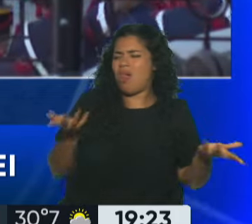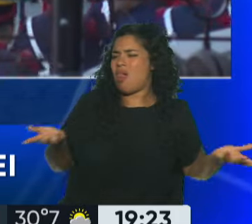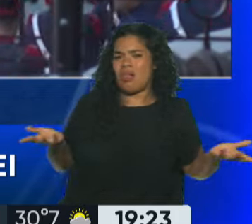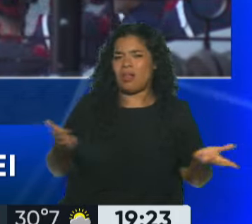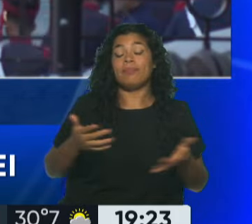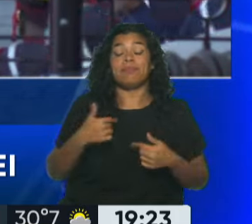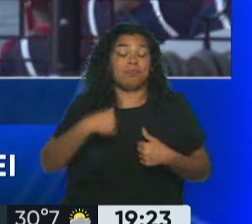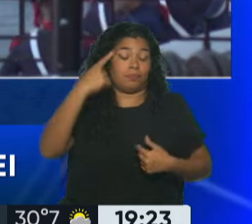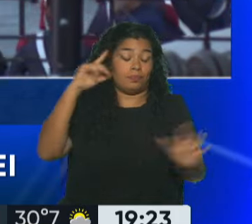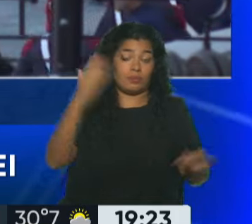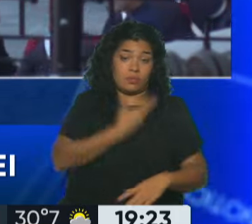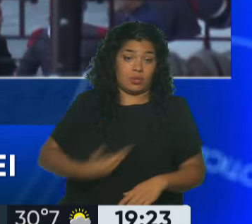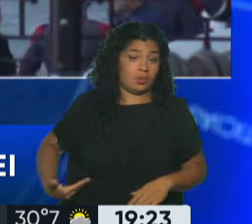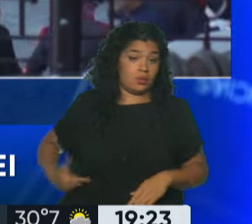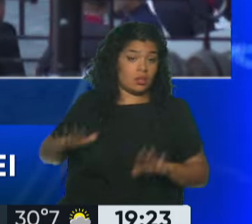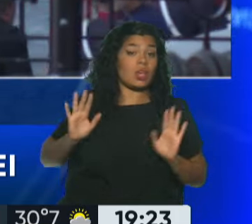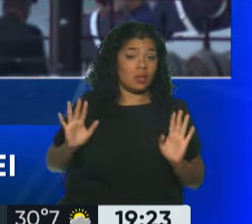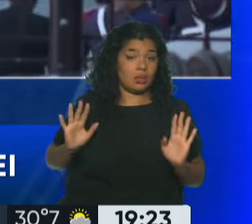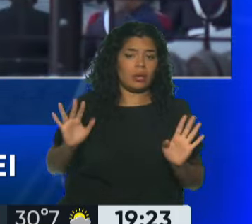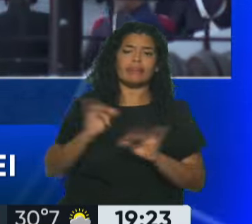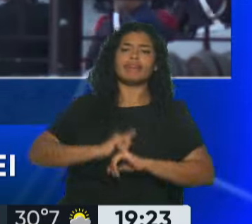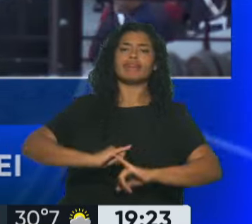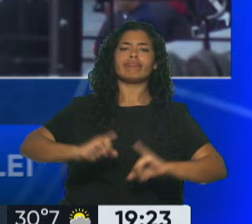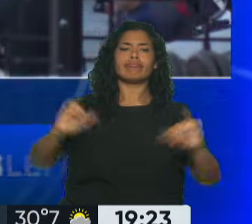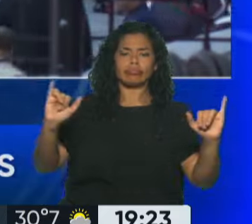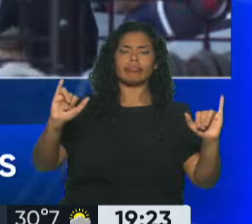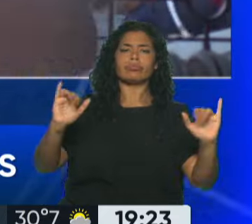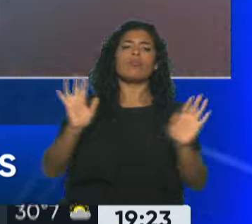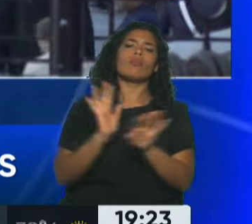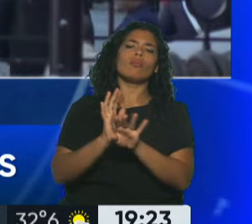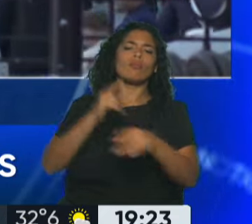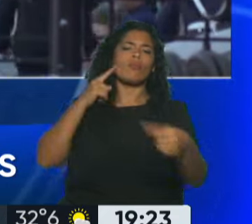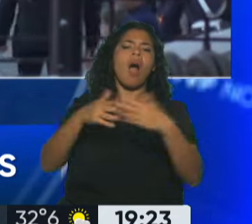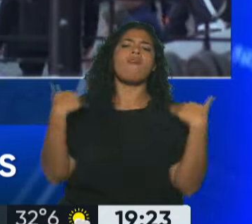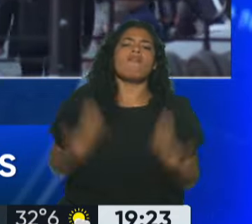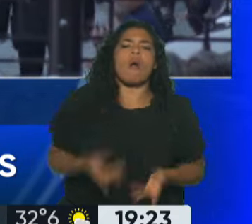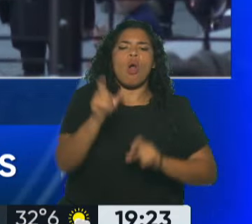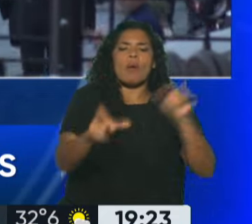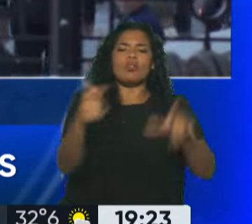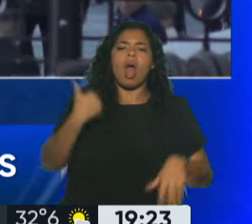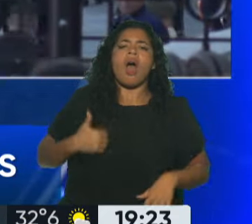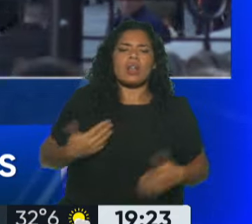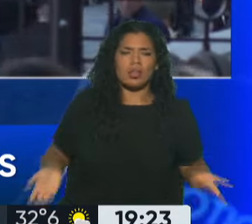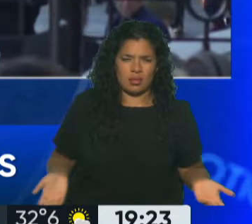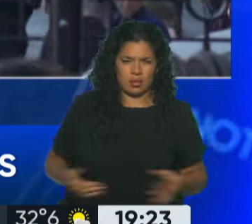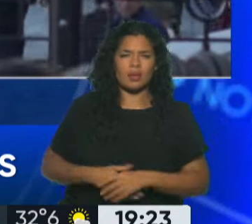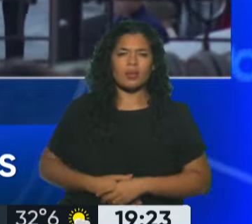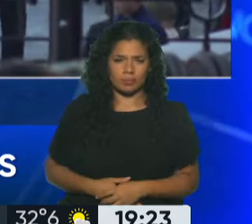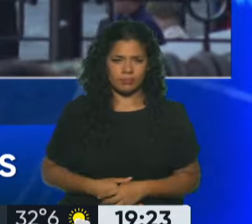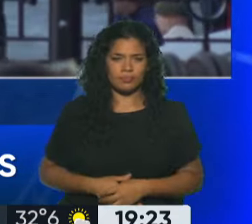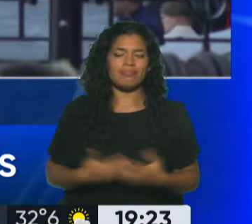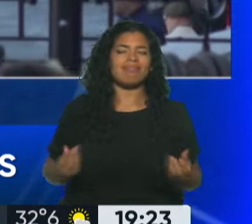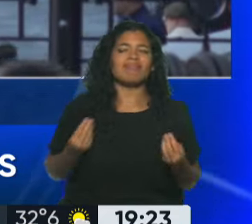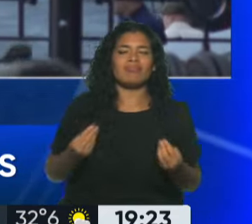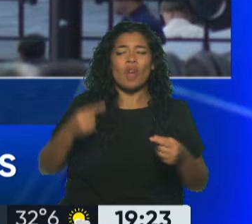el presidente va por la paz de los argentinos, por un país normal, digo, y que la forma no nos cambie en el fondo es tener una Argentina